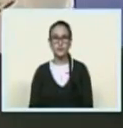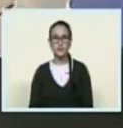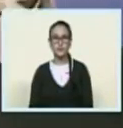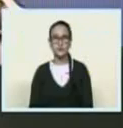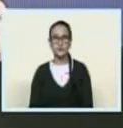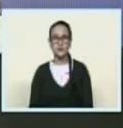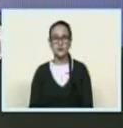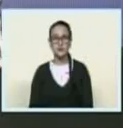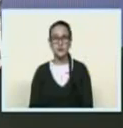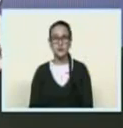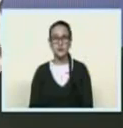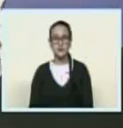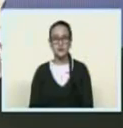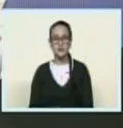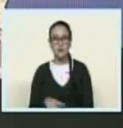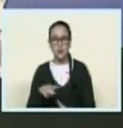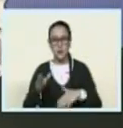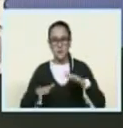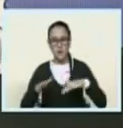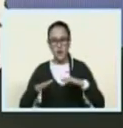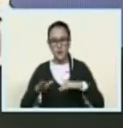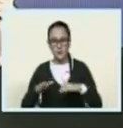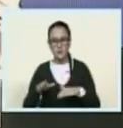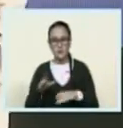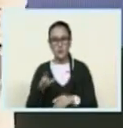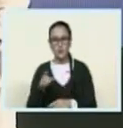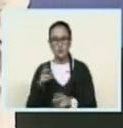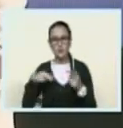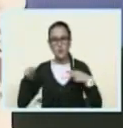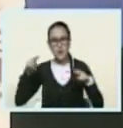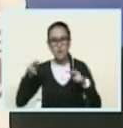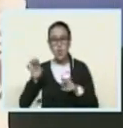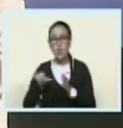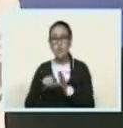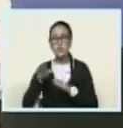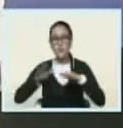El eje barloventeño, turístico y agrícola.